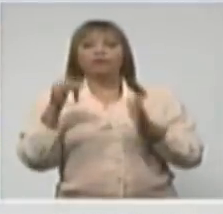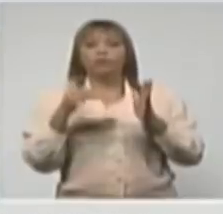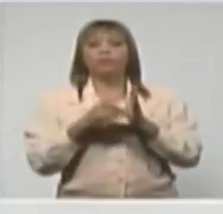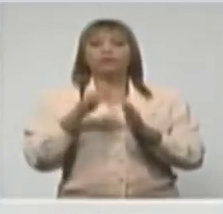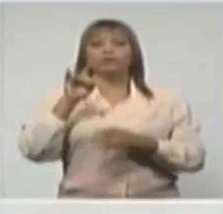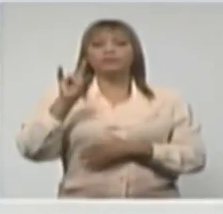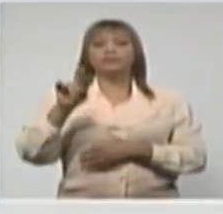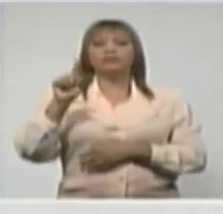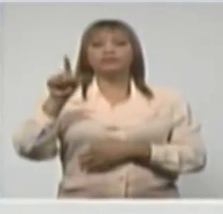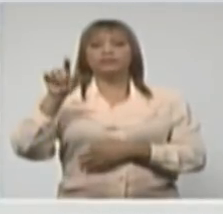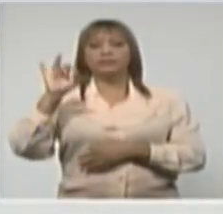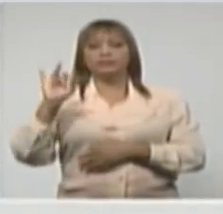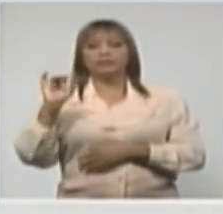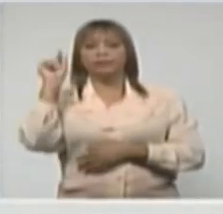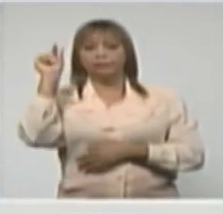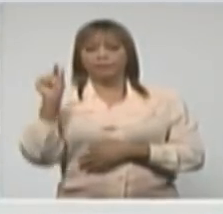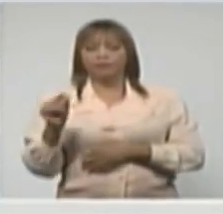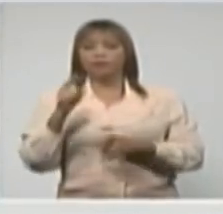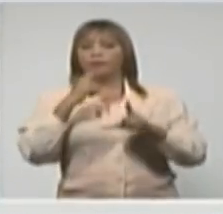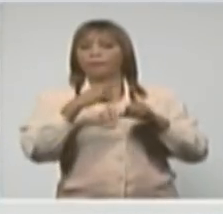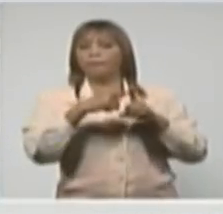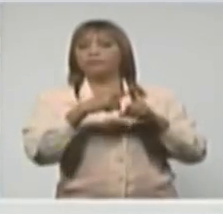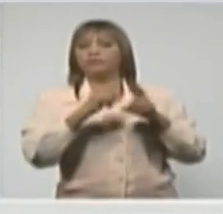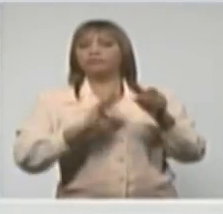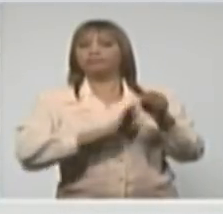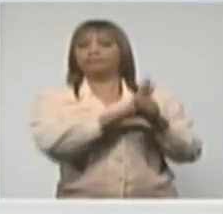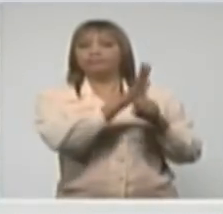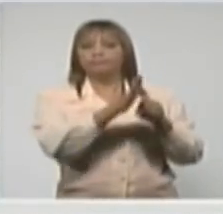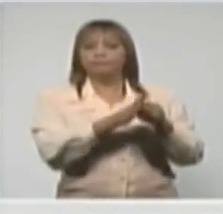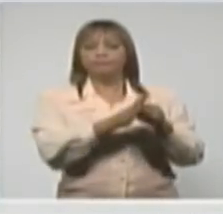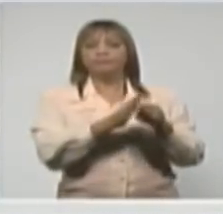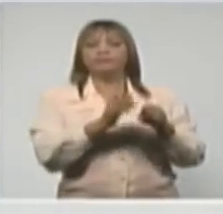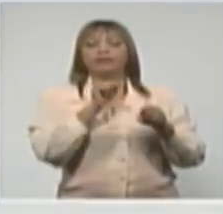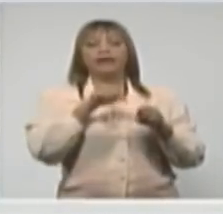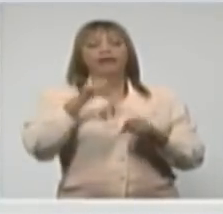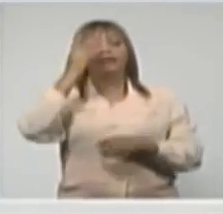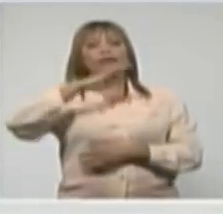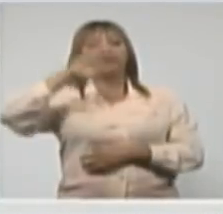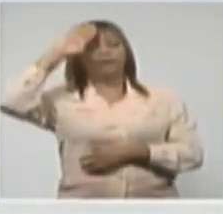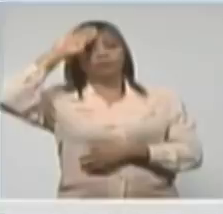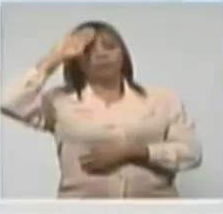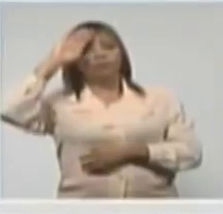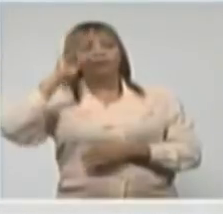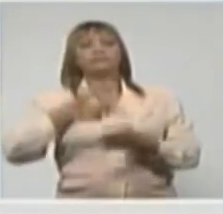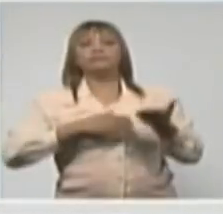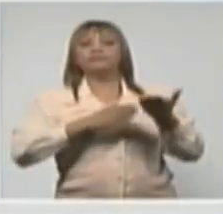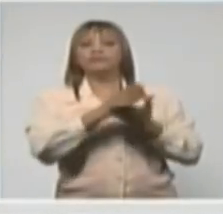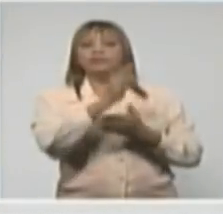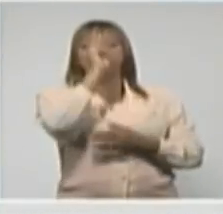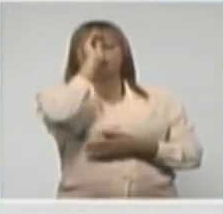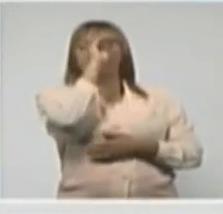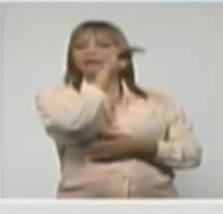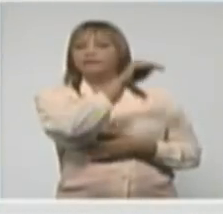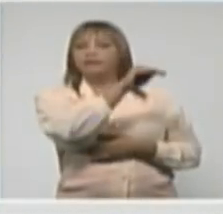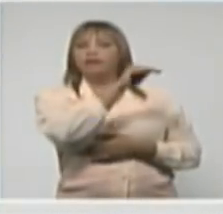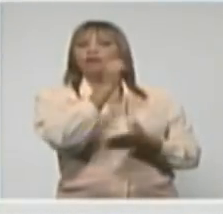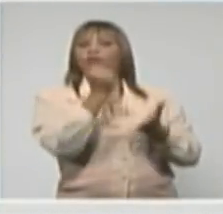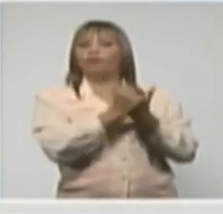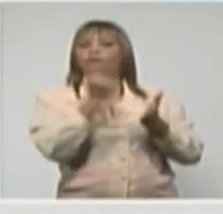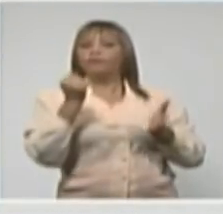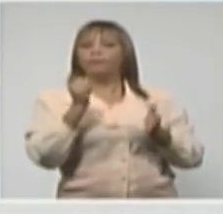5.917 pacientes diagnosticados con la enfermedad en Cuba, se mantienen ingresados, confirmados,